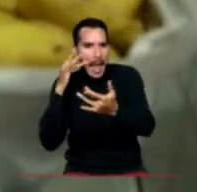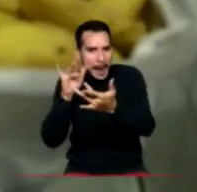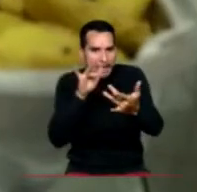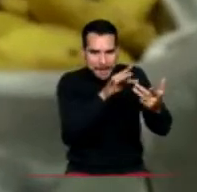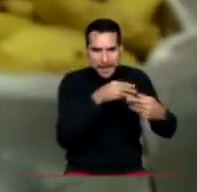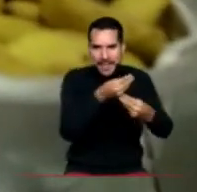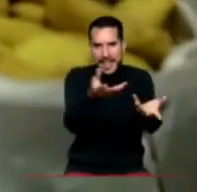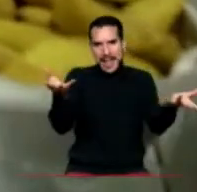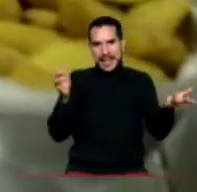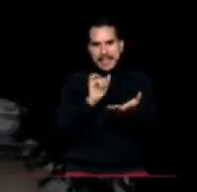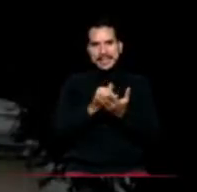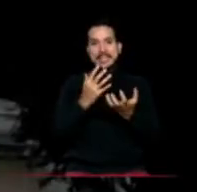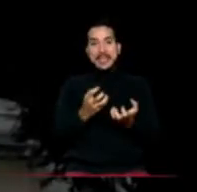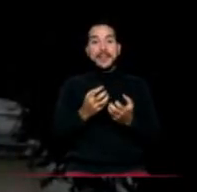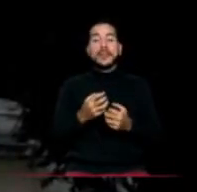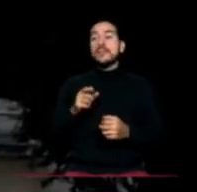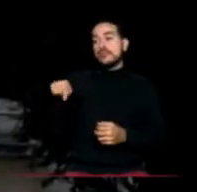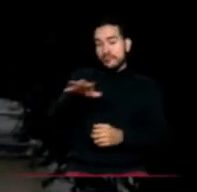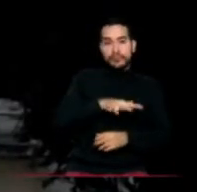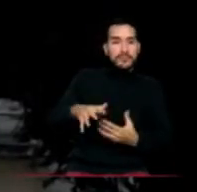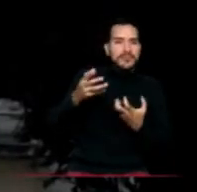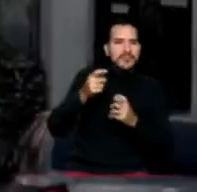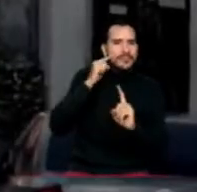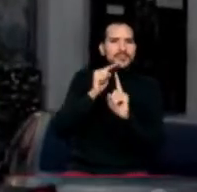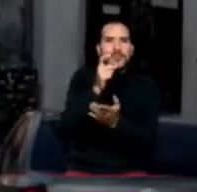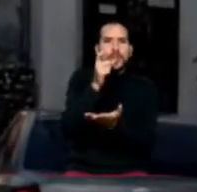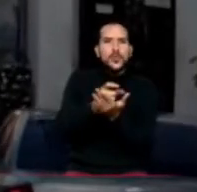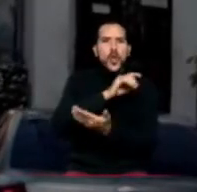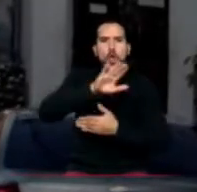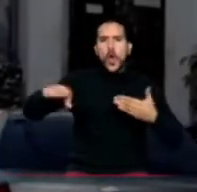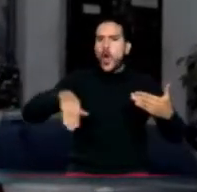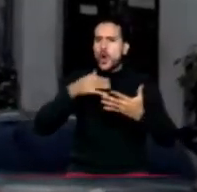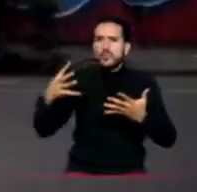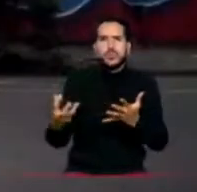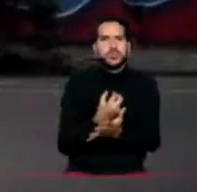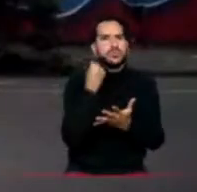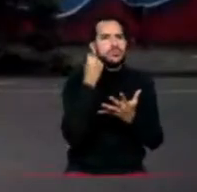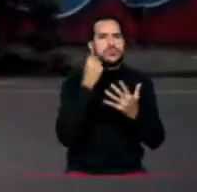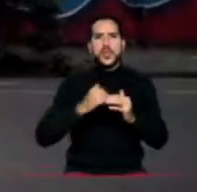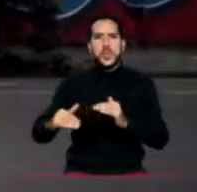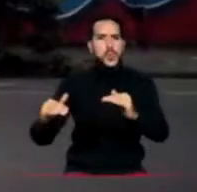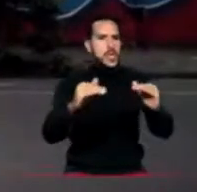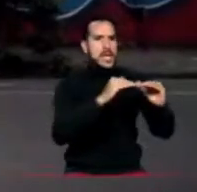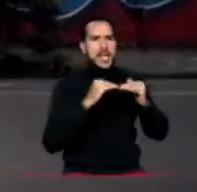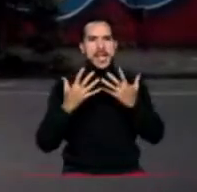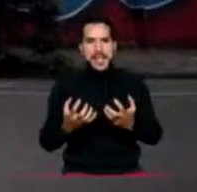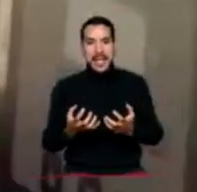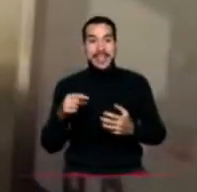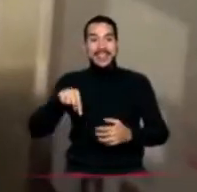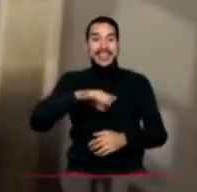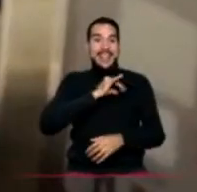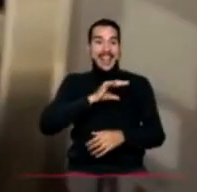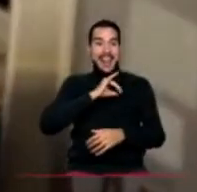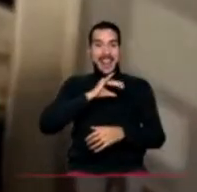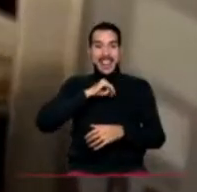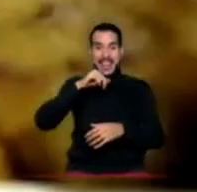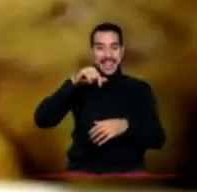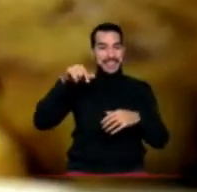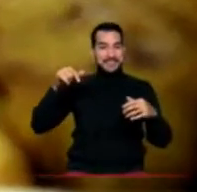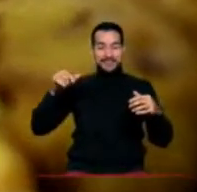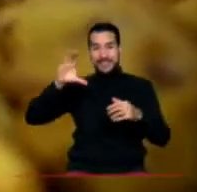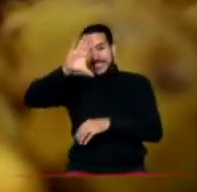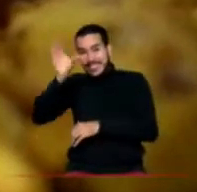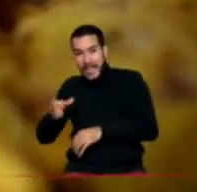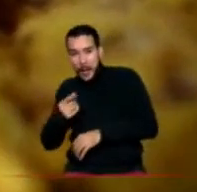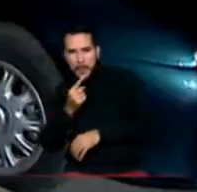objetivo es que toda la ciudad gane. En la capital del Valle del Cauca, donde confluyen todos los sabores y saberes del Pacífico colombiano, hay